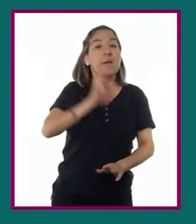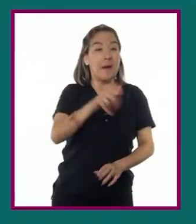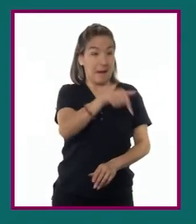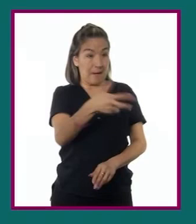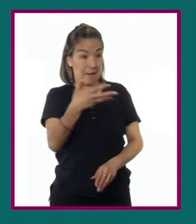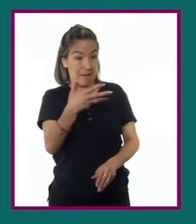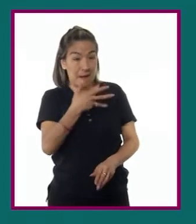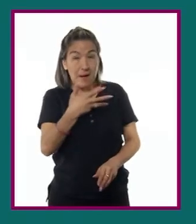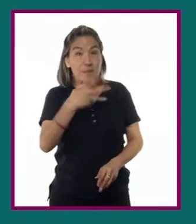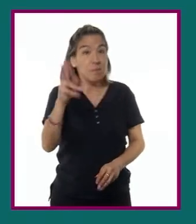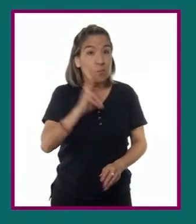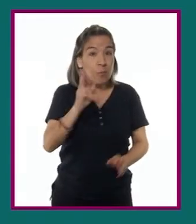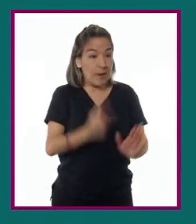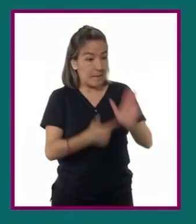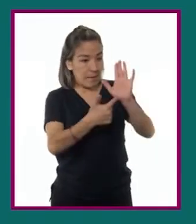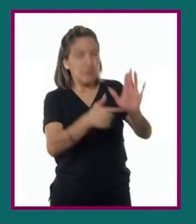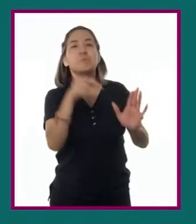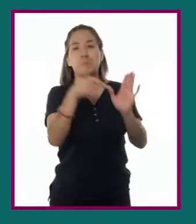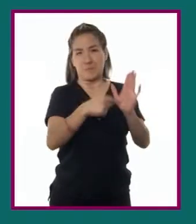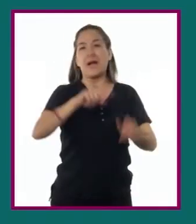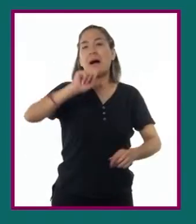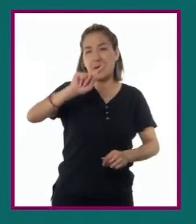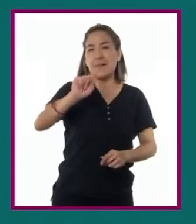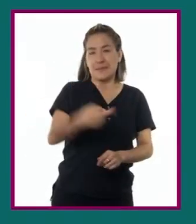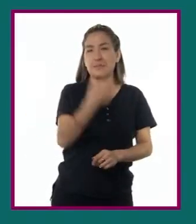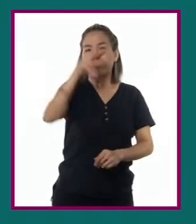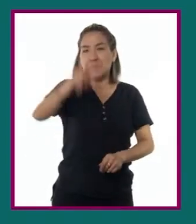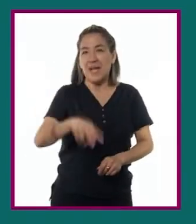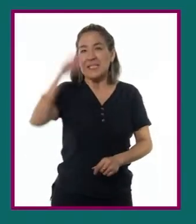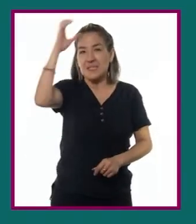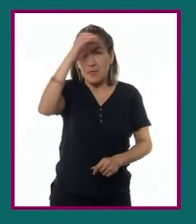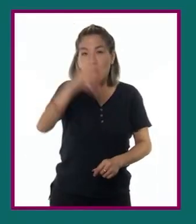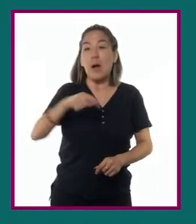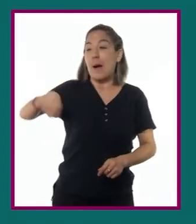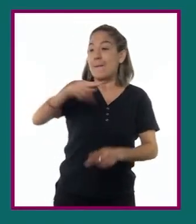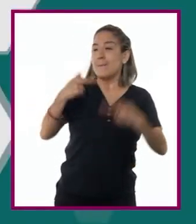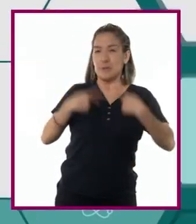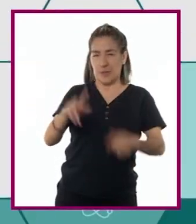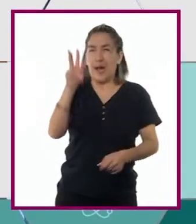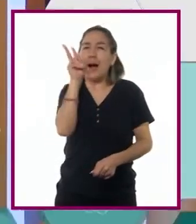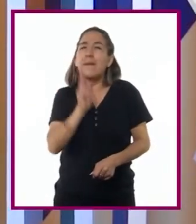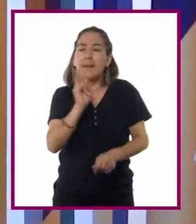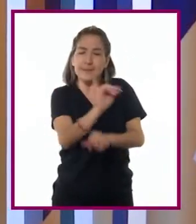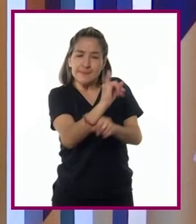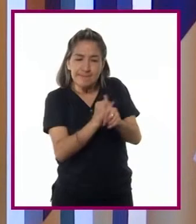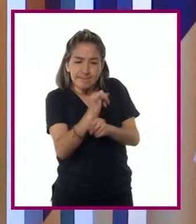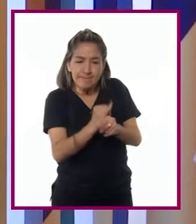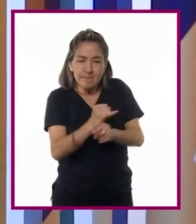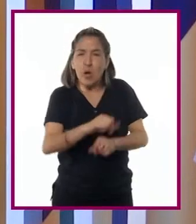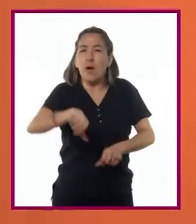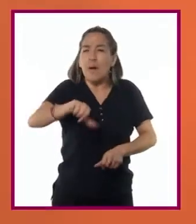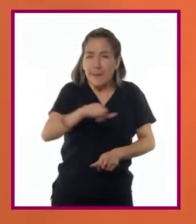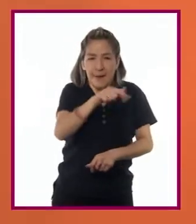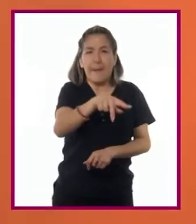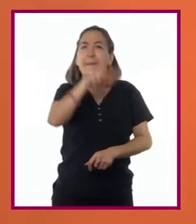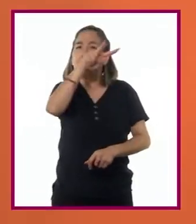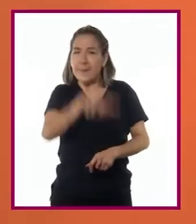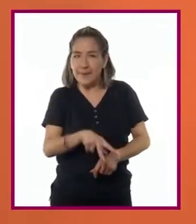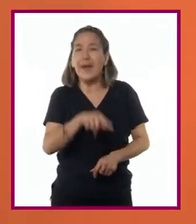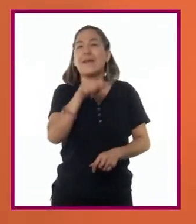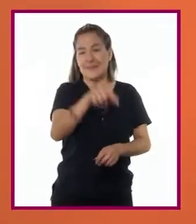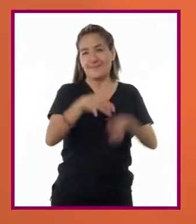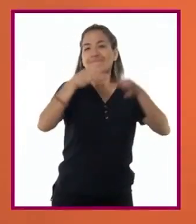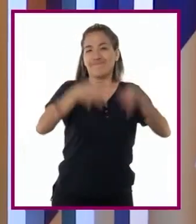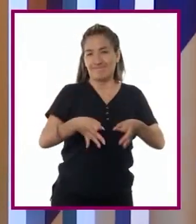es a partir de estudios que puedan ser repetidos y revisados por los demás científicos. De acuerdo. Por ello,